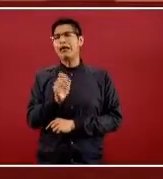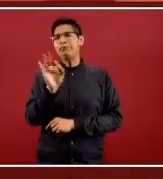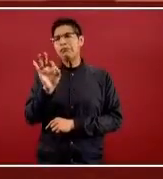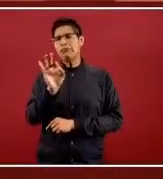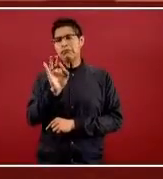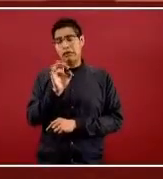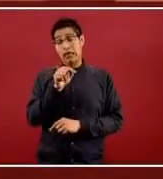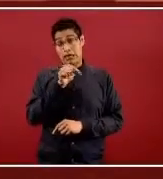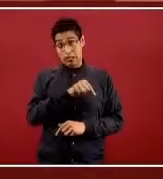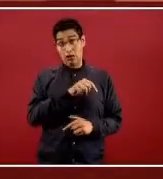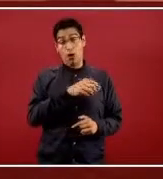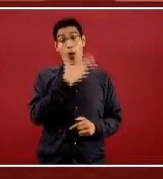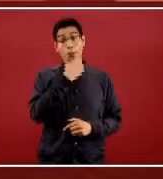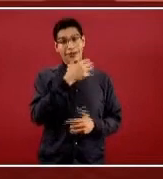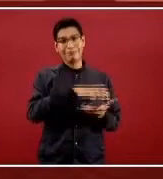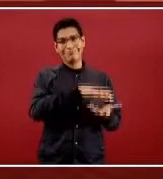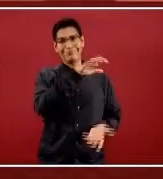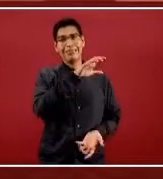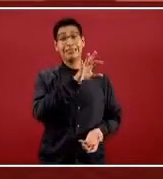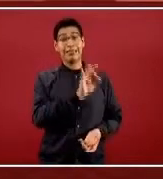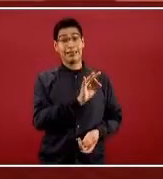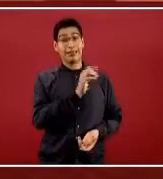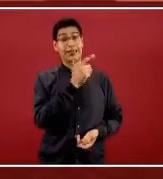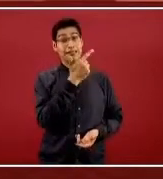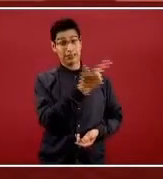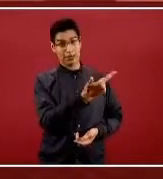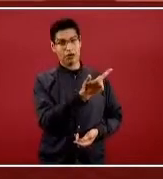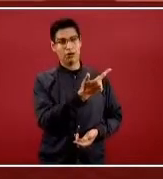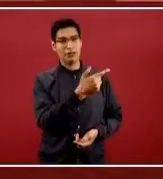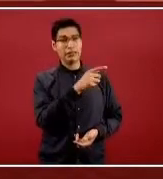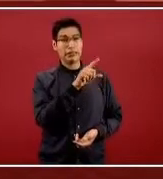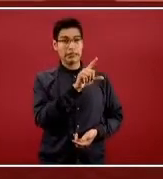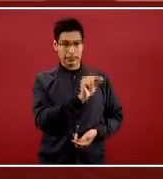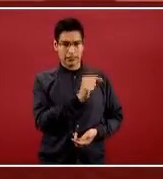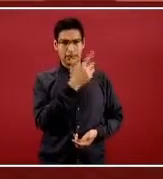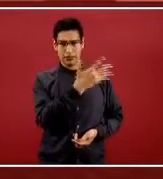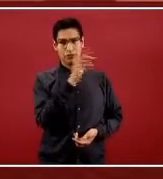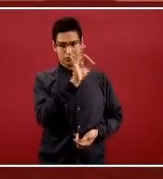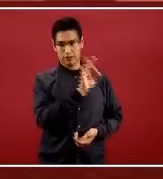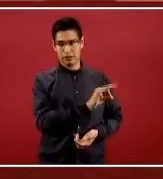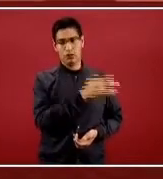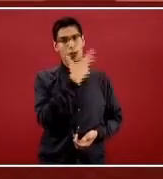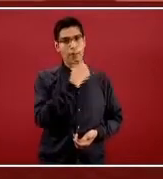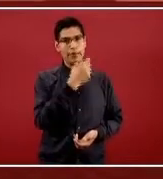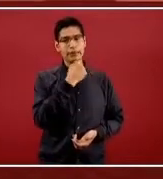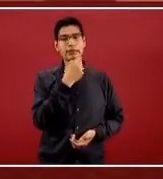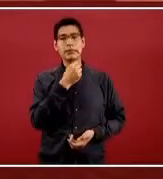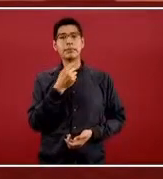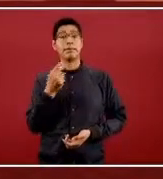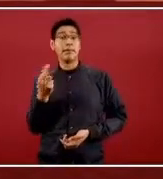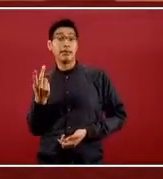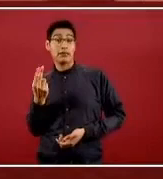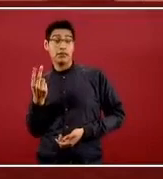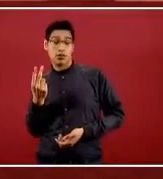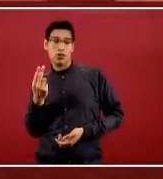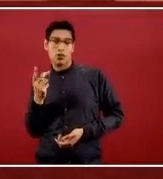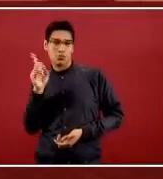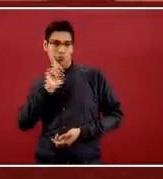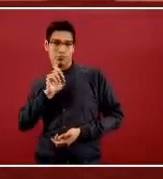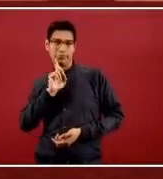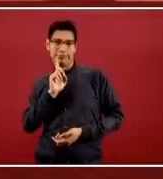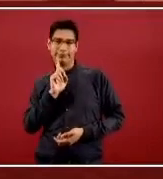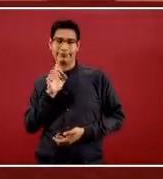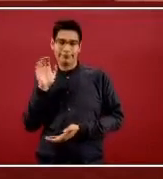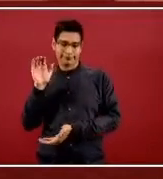75% hombres y 25% mujeres. Algunos de los estudios históricos sobre este fenómeno lo que apuntan es más bien a